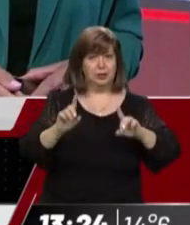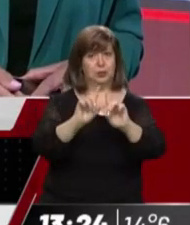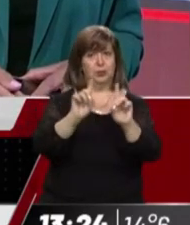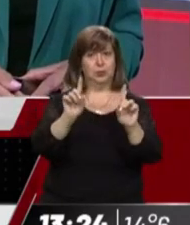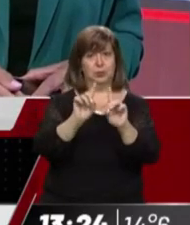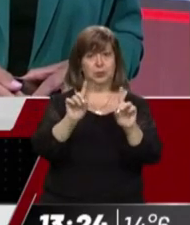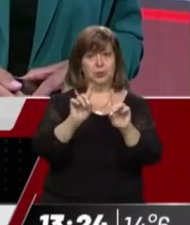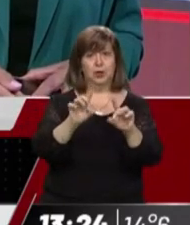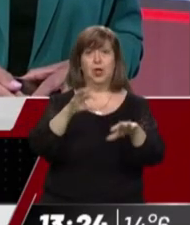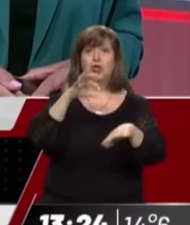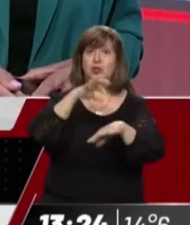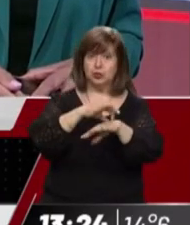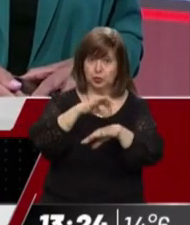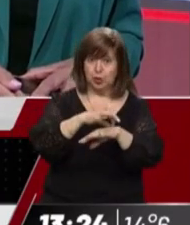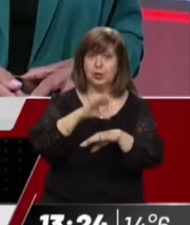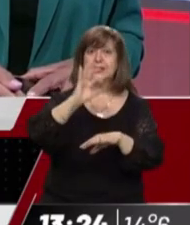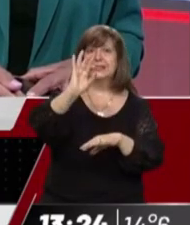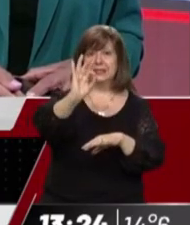quiero rescatar este punto